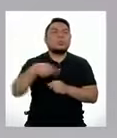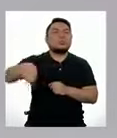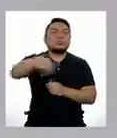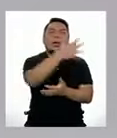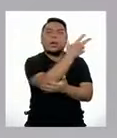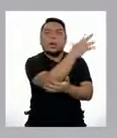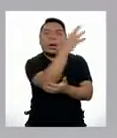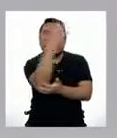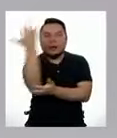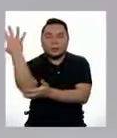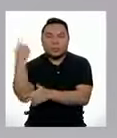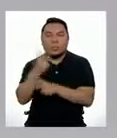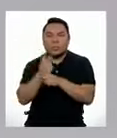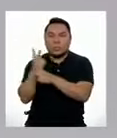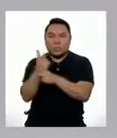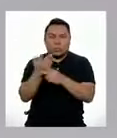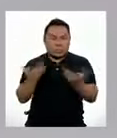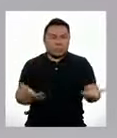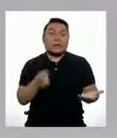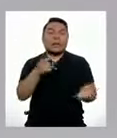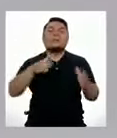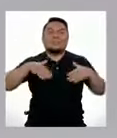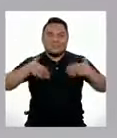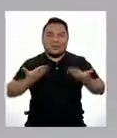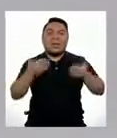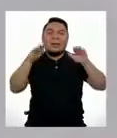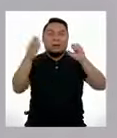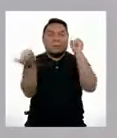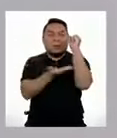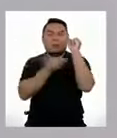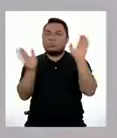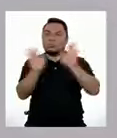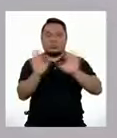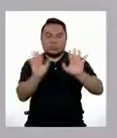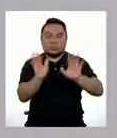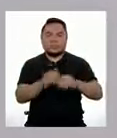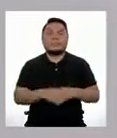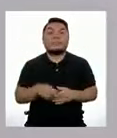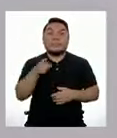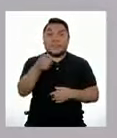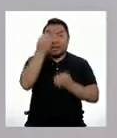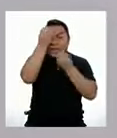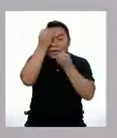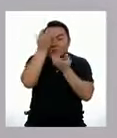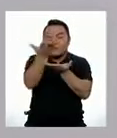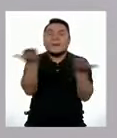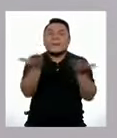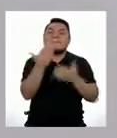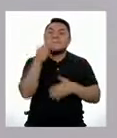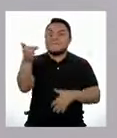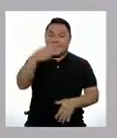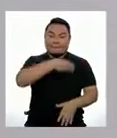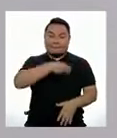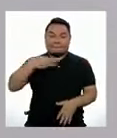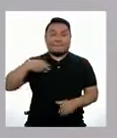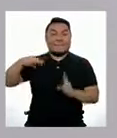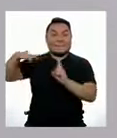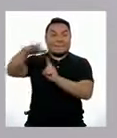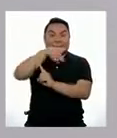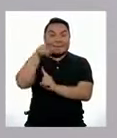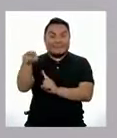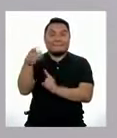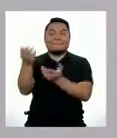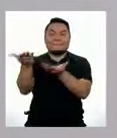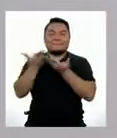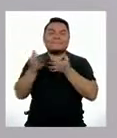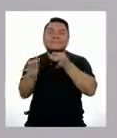las áreas naturales. De esa manera podemos evitar la deforestación. Déjame compartirte información que tiene el Ministerio del Ambiente que